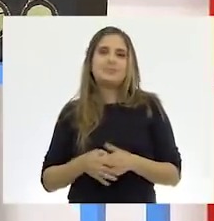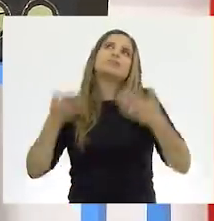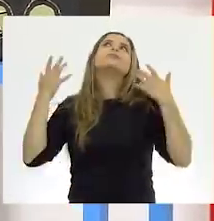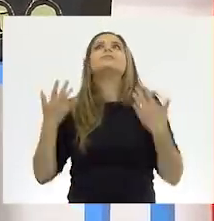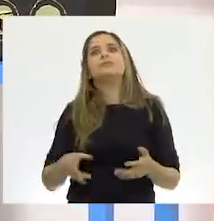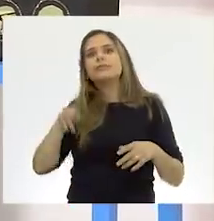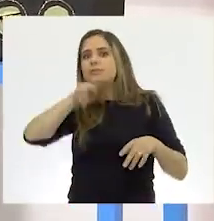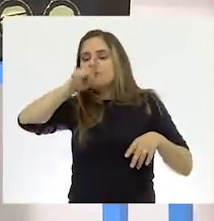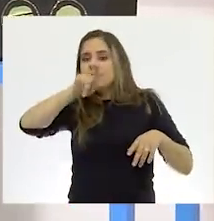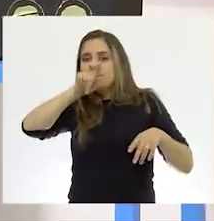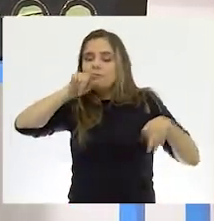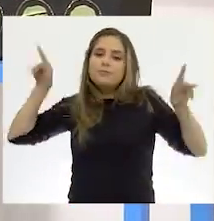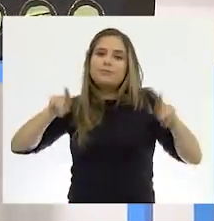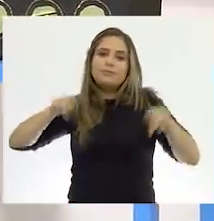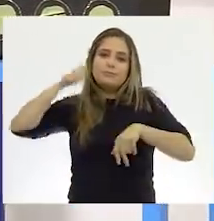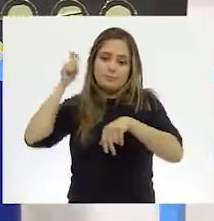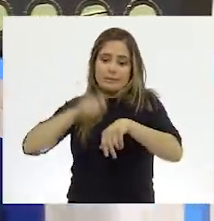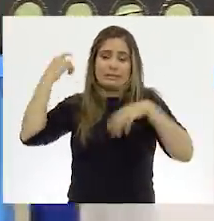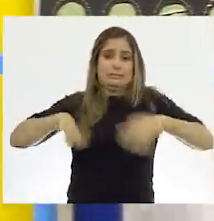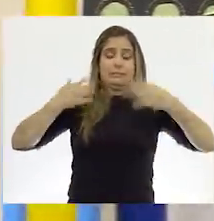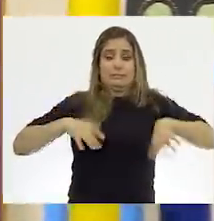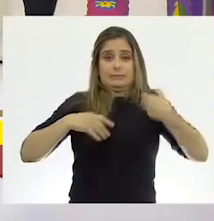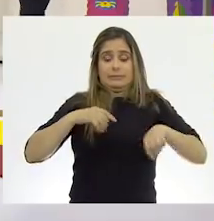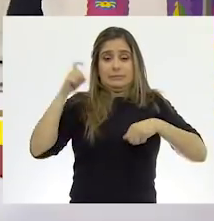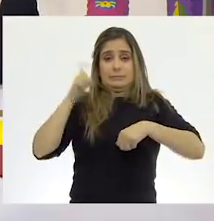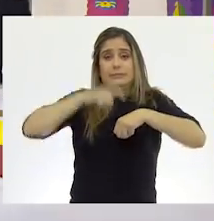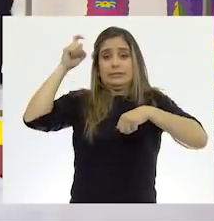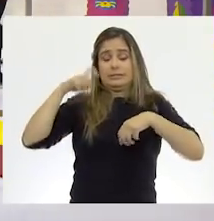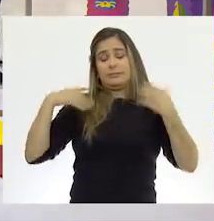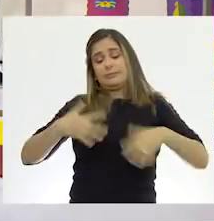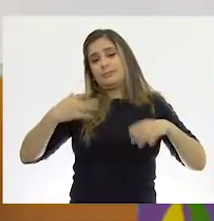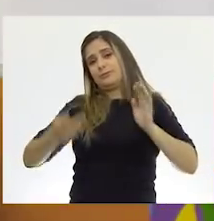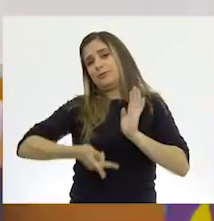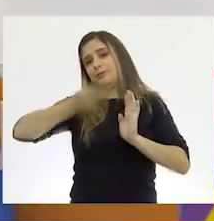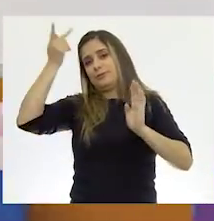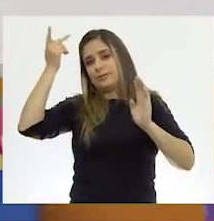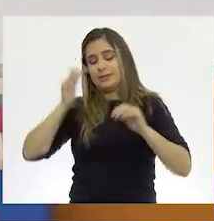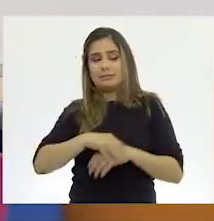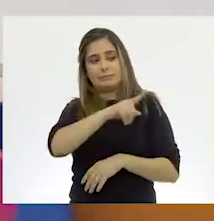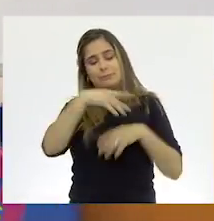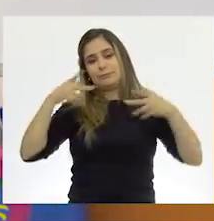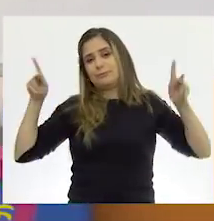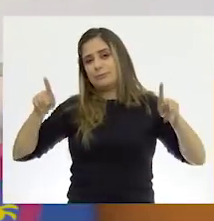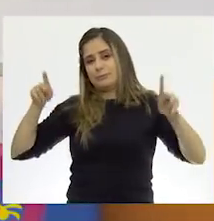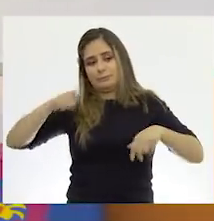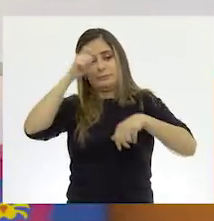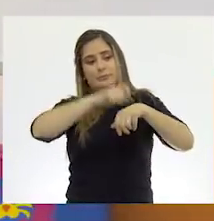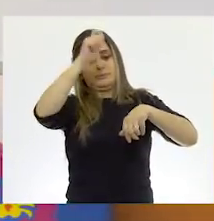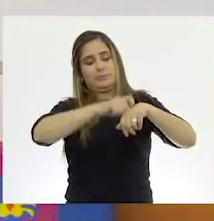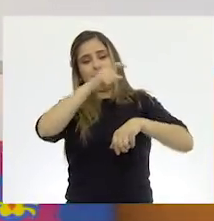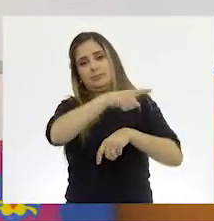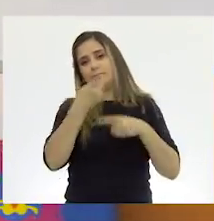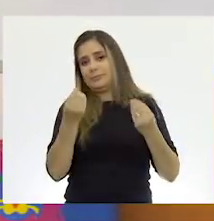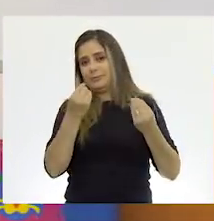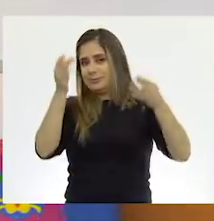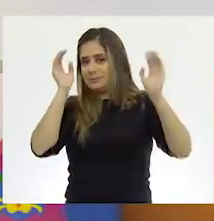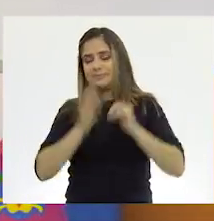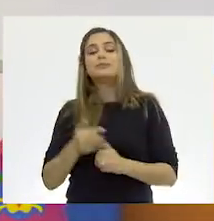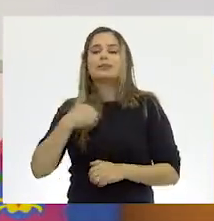otra abeja! Rápido. ¡Ay, ahora sí me picó! ¡Oye! Ay, ya Pilar lleva 3 abejas, ¿eh? Va a acabar bien picada el día de hoy. A ver